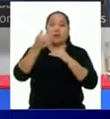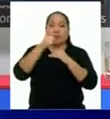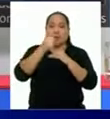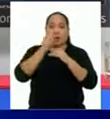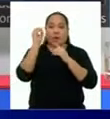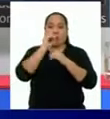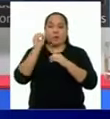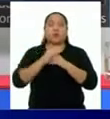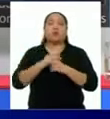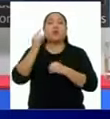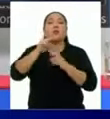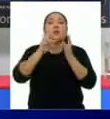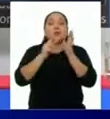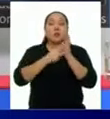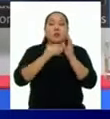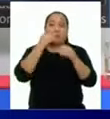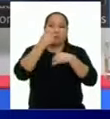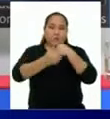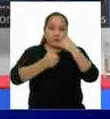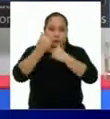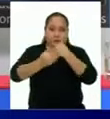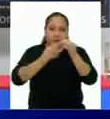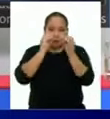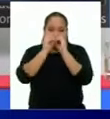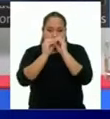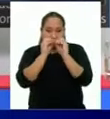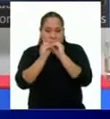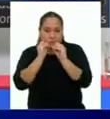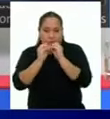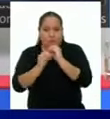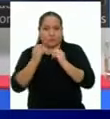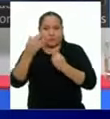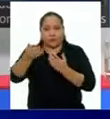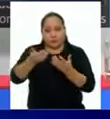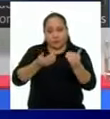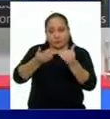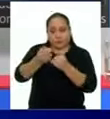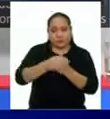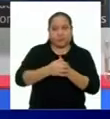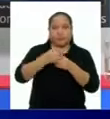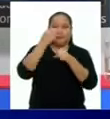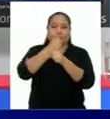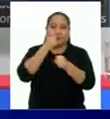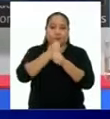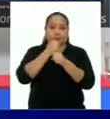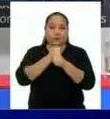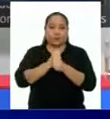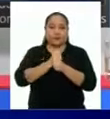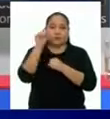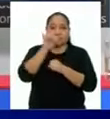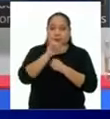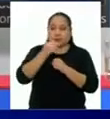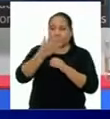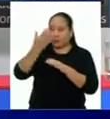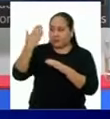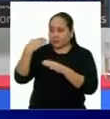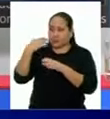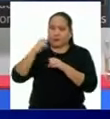da cuenta de este proceso de reactivación y de recuperación paulatina del empleo para recuperar los niveles que teníamos prepandemia.